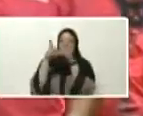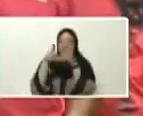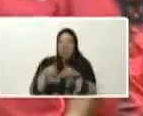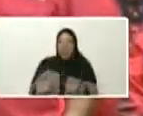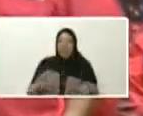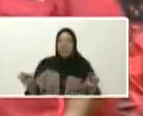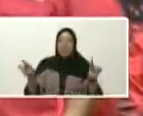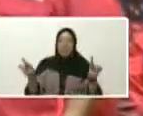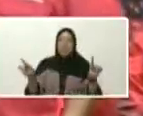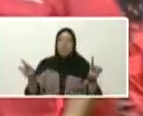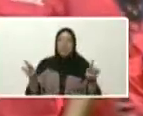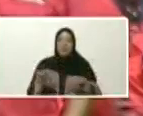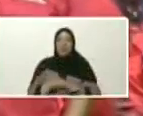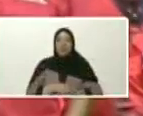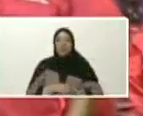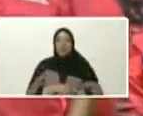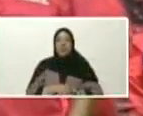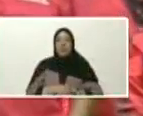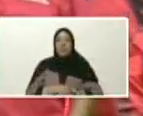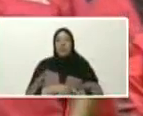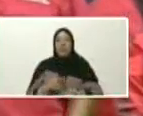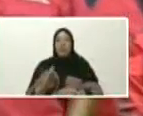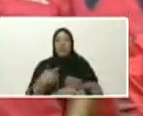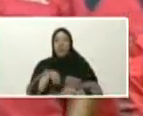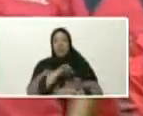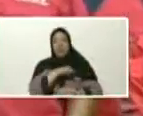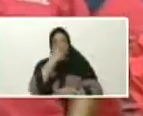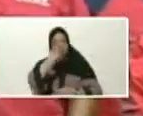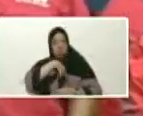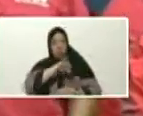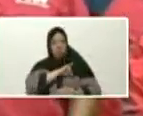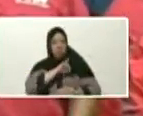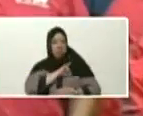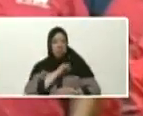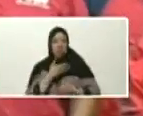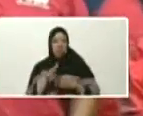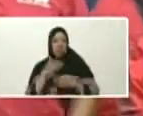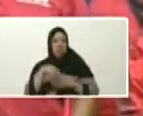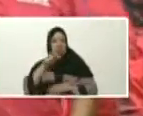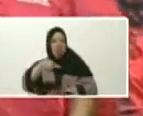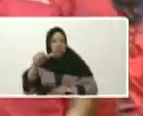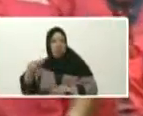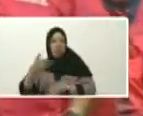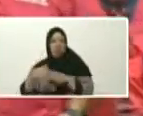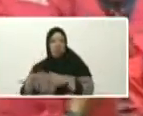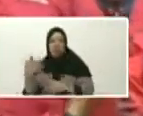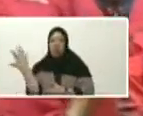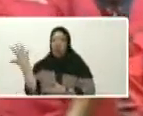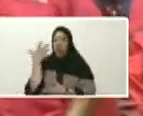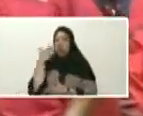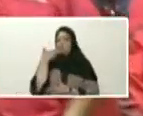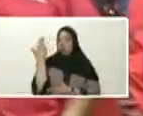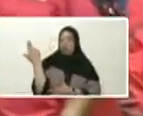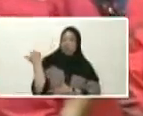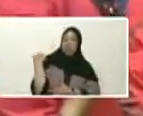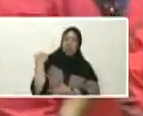divisionismo, desechar el individualismo, la pantallería,